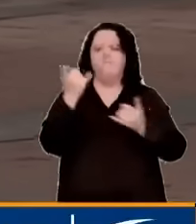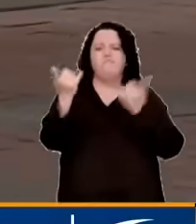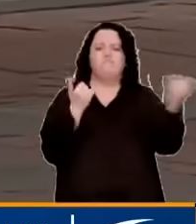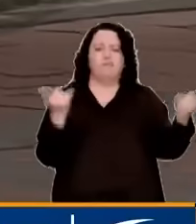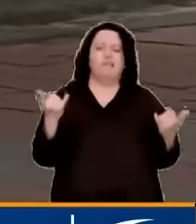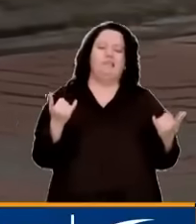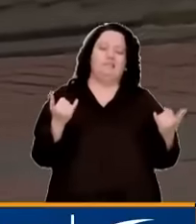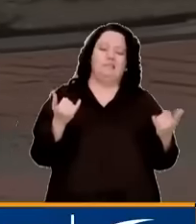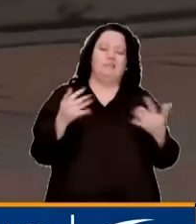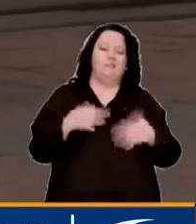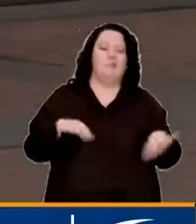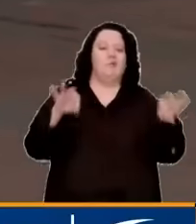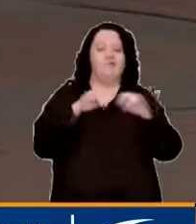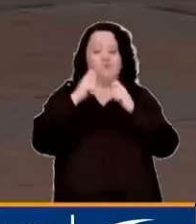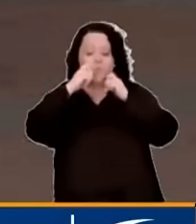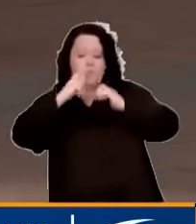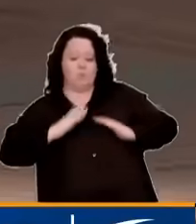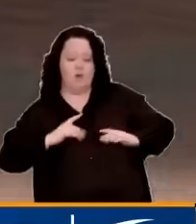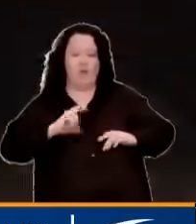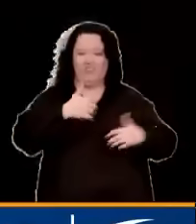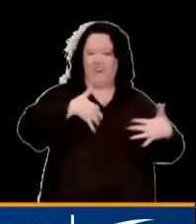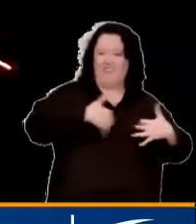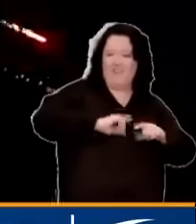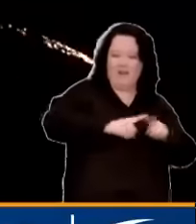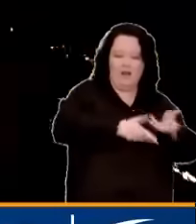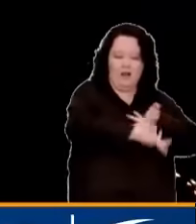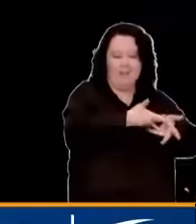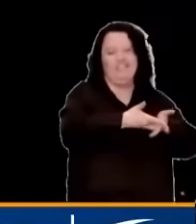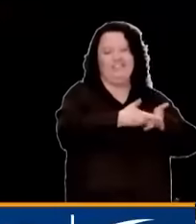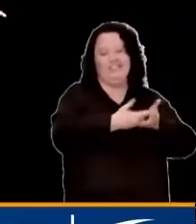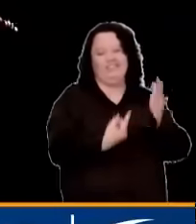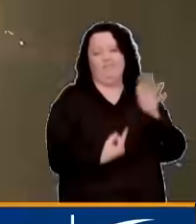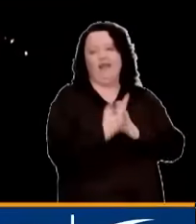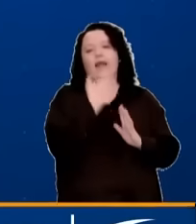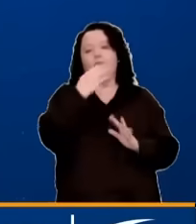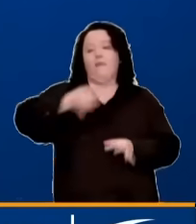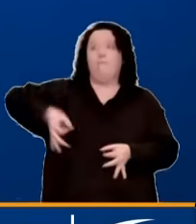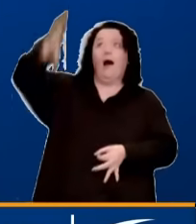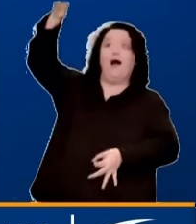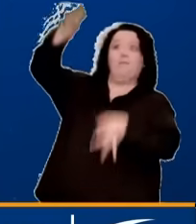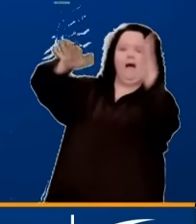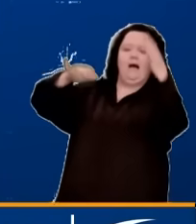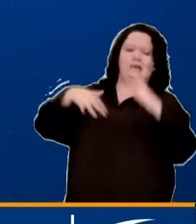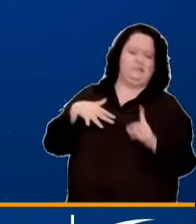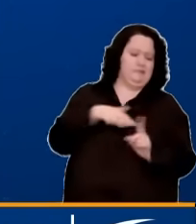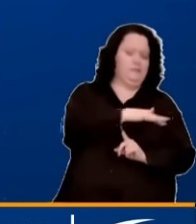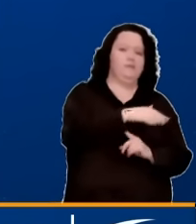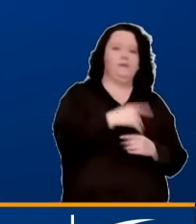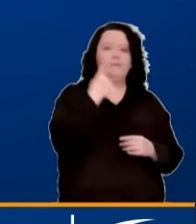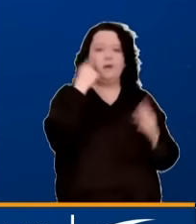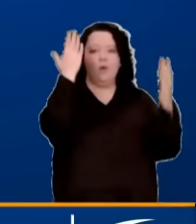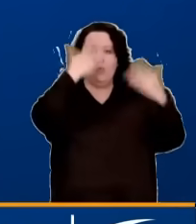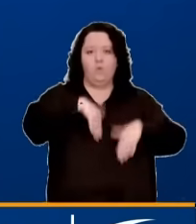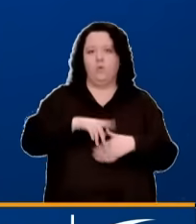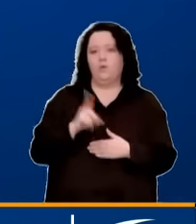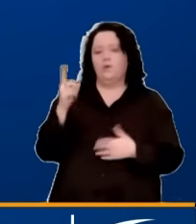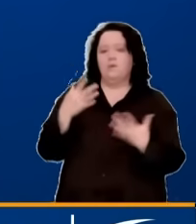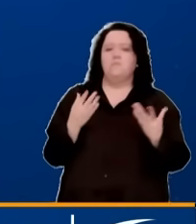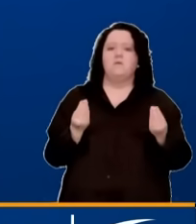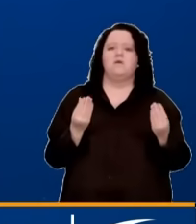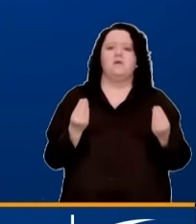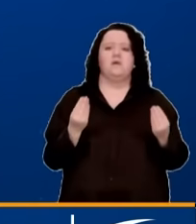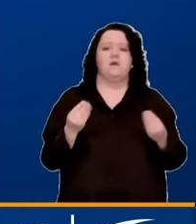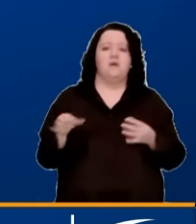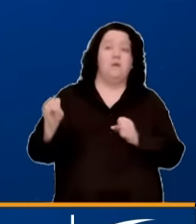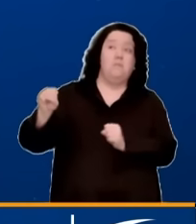en la interacción entre los seres humanos y las demás especies animales, como el uso de la pólvora. Se vino a esconder porque está con miedo que están